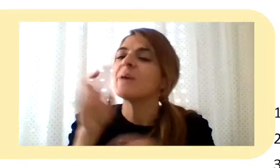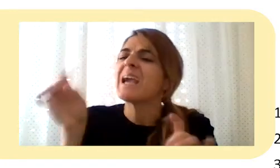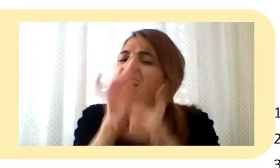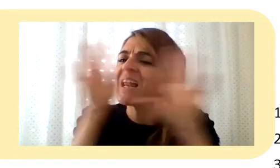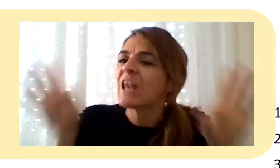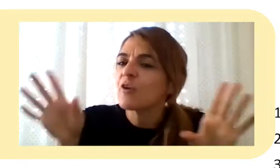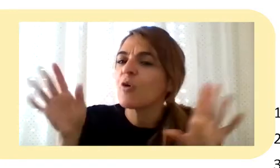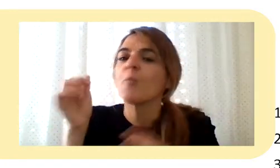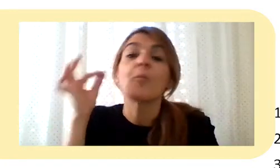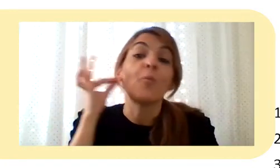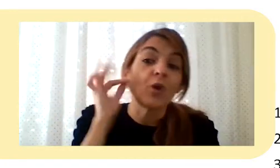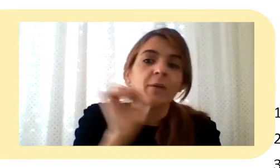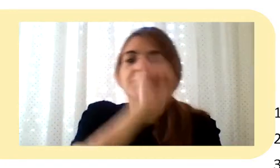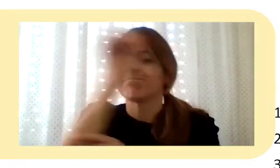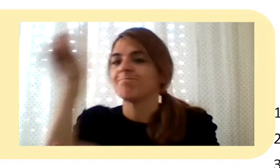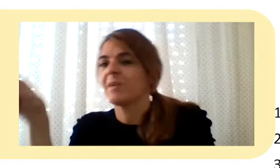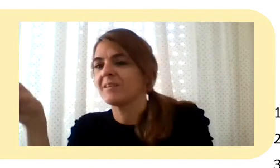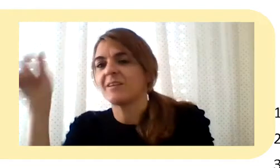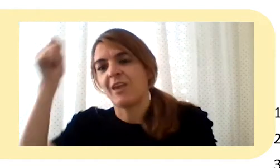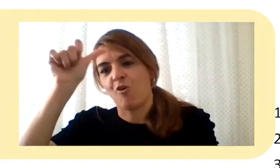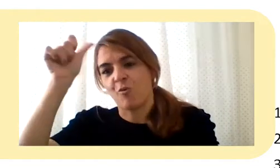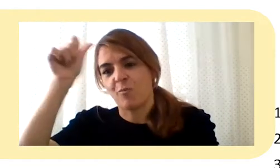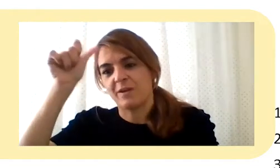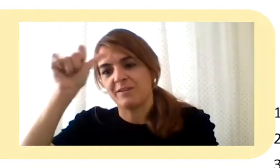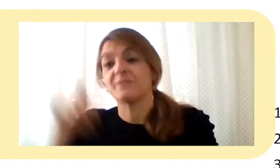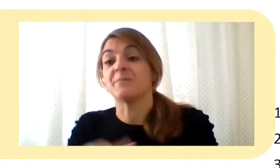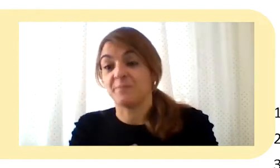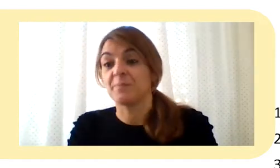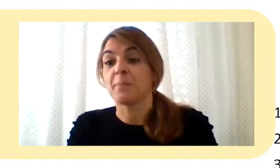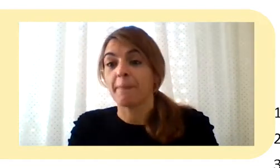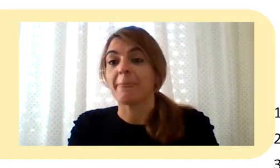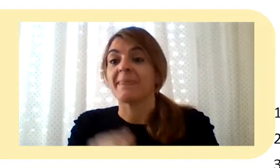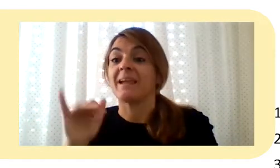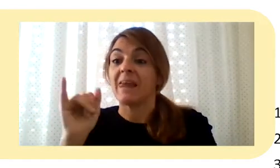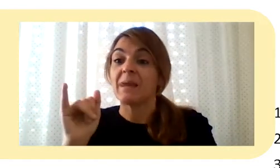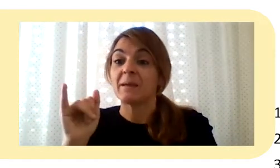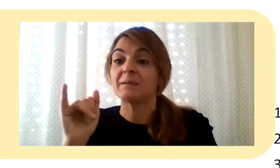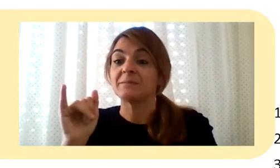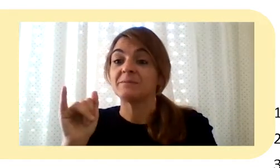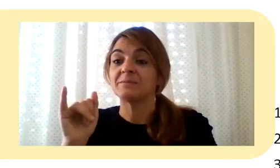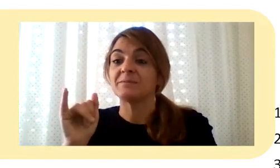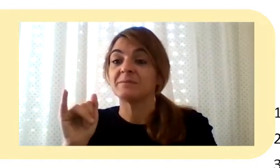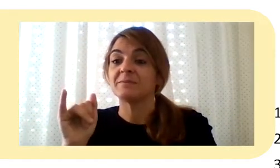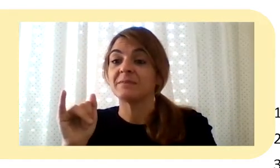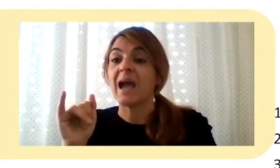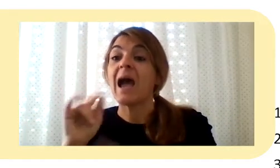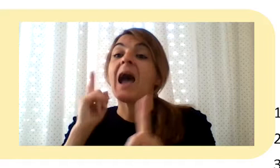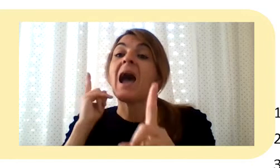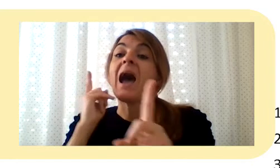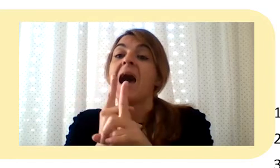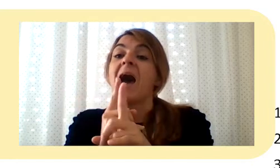hombres, 10,1 respecto a 9,6%, tienen anticuerpos